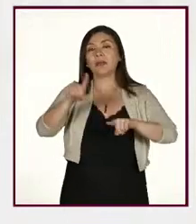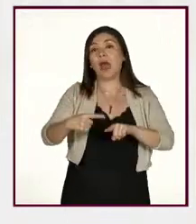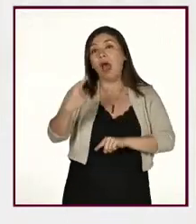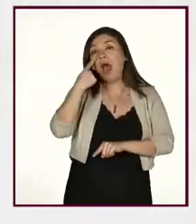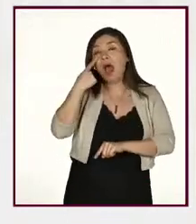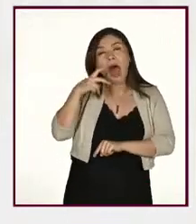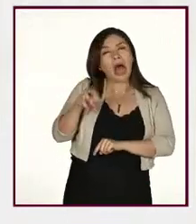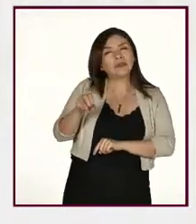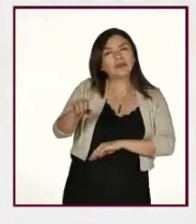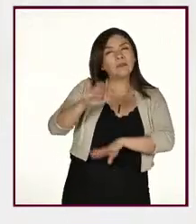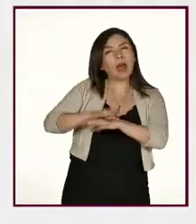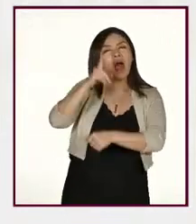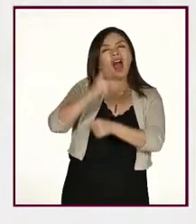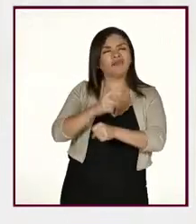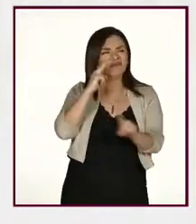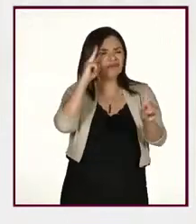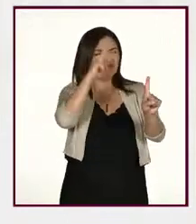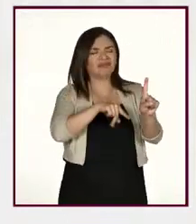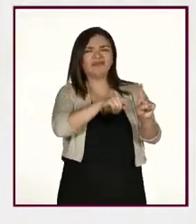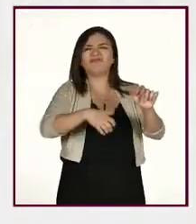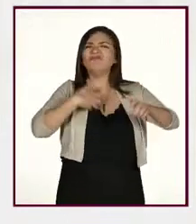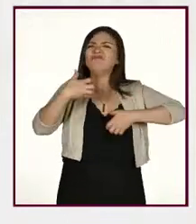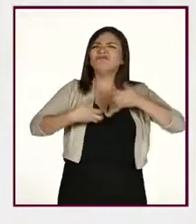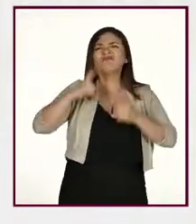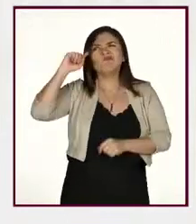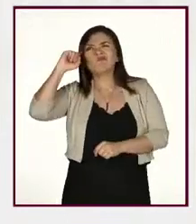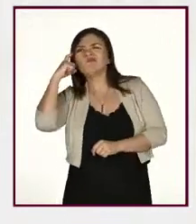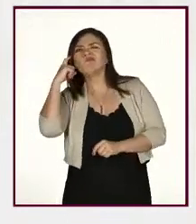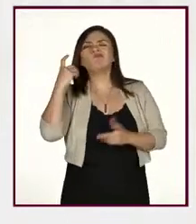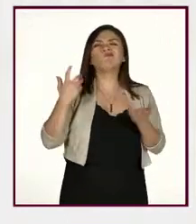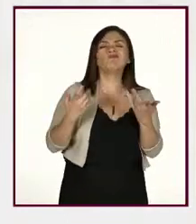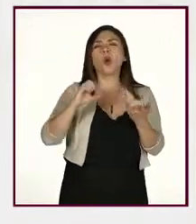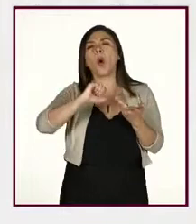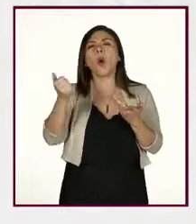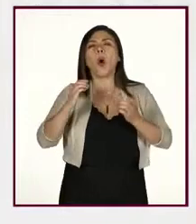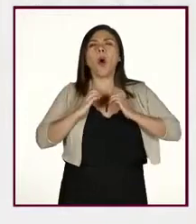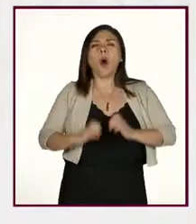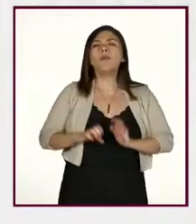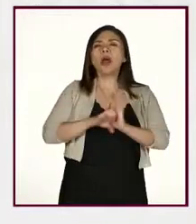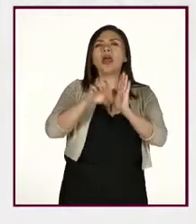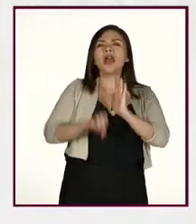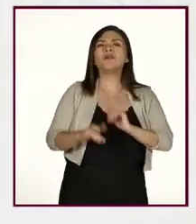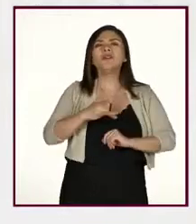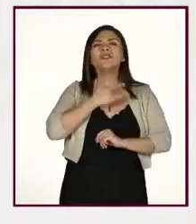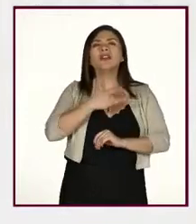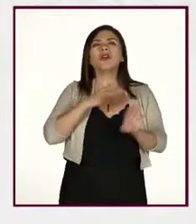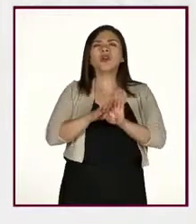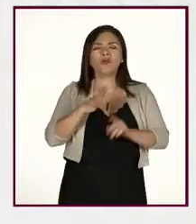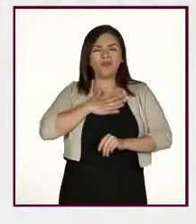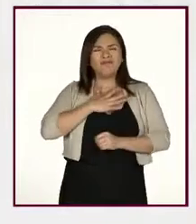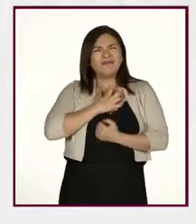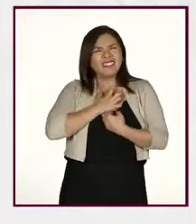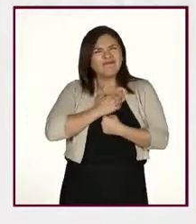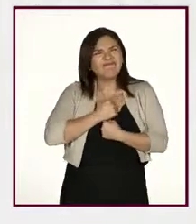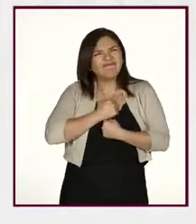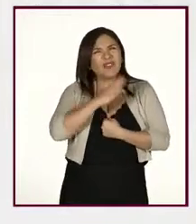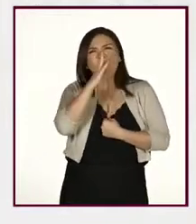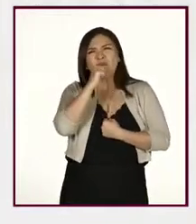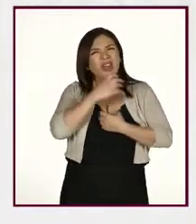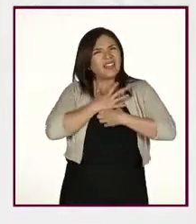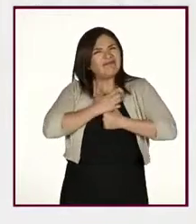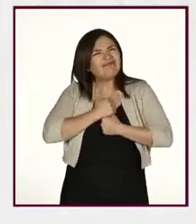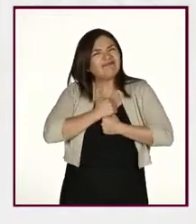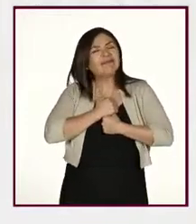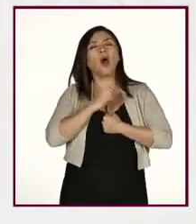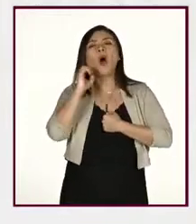persistir igualmente la irritabilidad, otros ciertos síntomas físicos, ya sea como una opresión en el pecho, ¿sí? Cambios